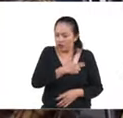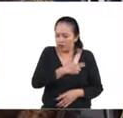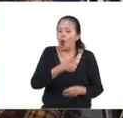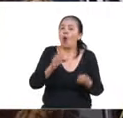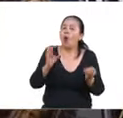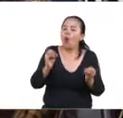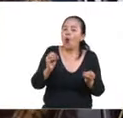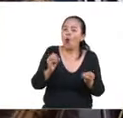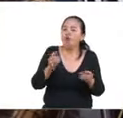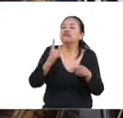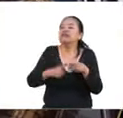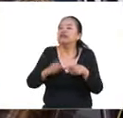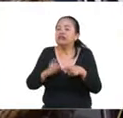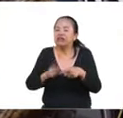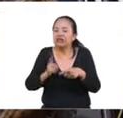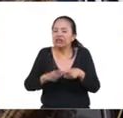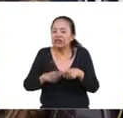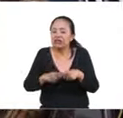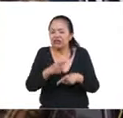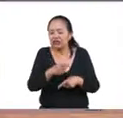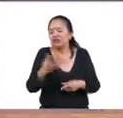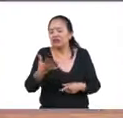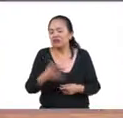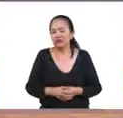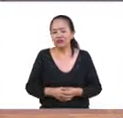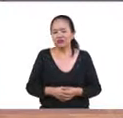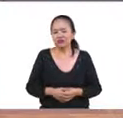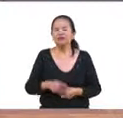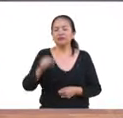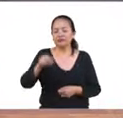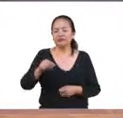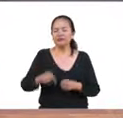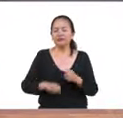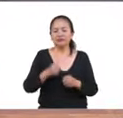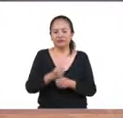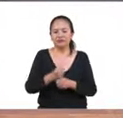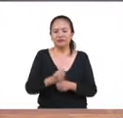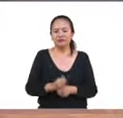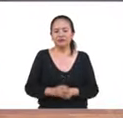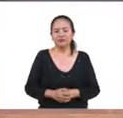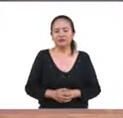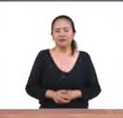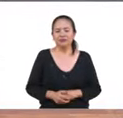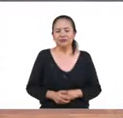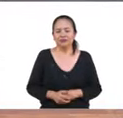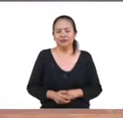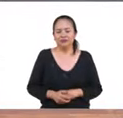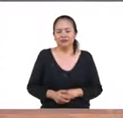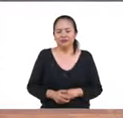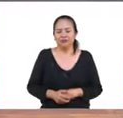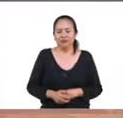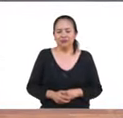han puesto en disposición a estas personas? Este año principalmente. ¿Este año? Sí.